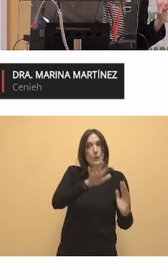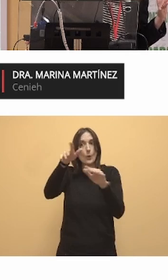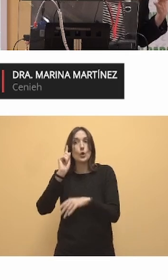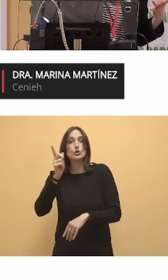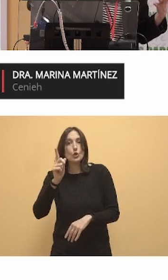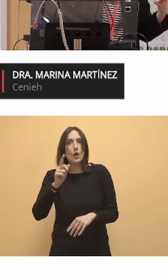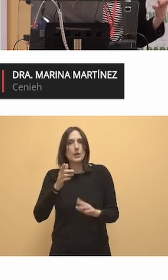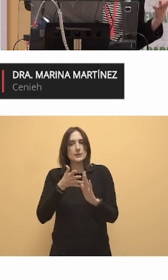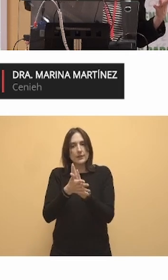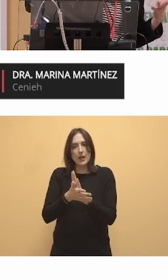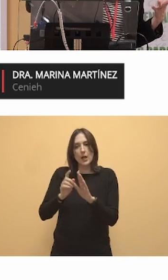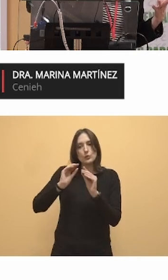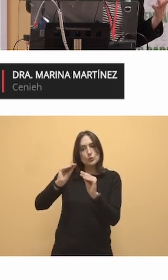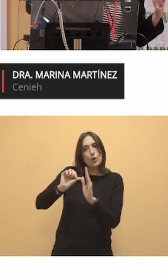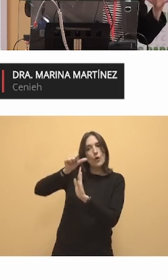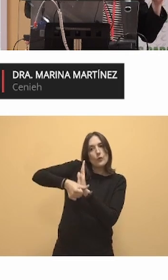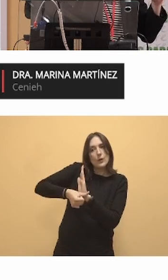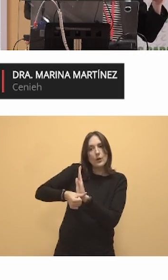tener rasgos morfológicos